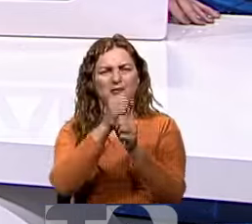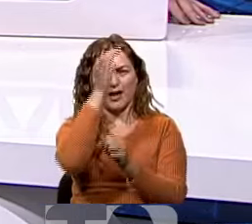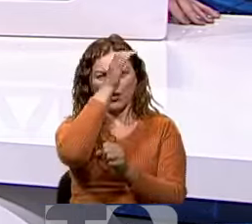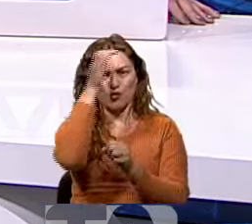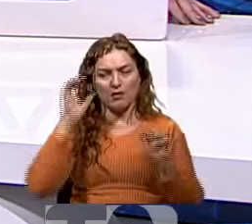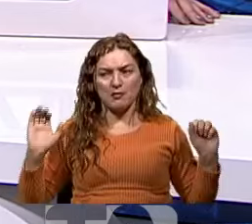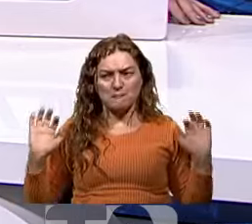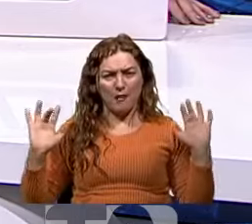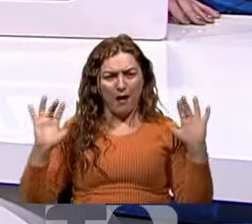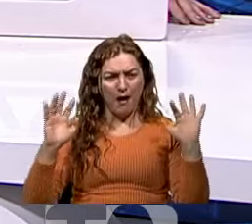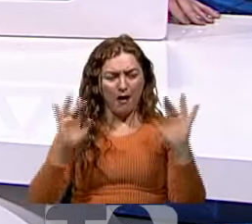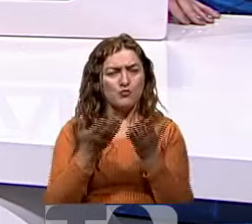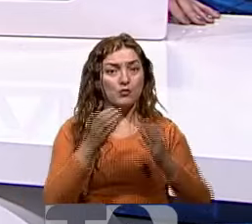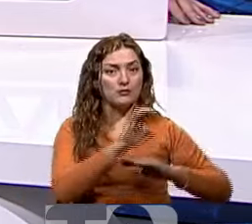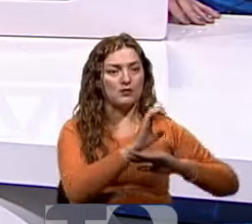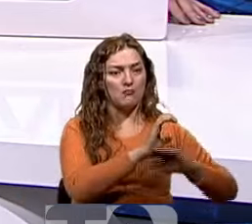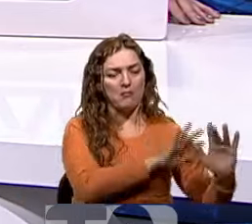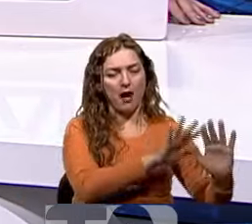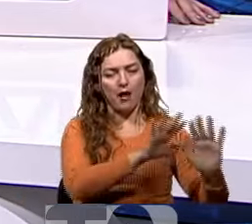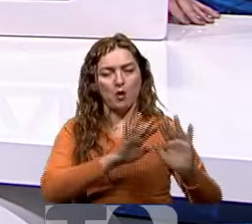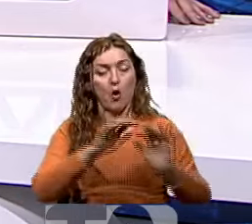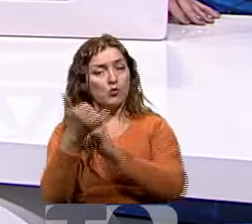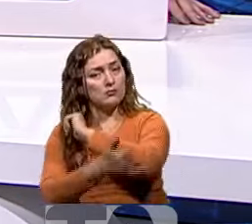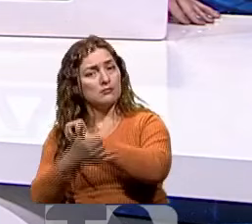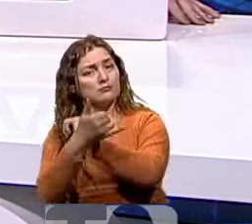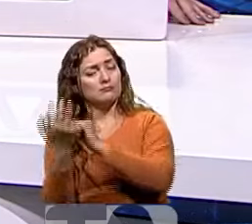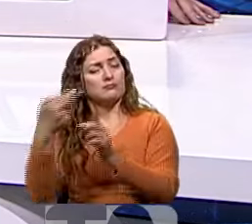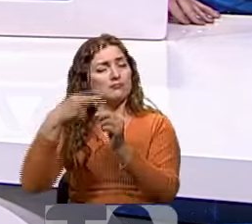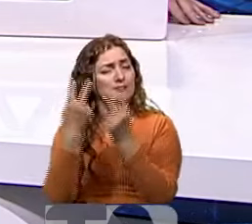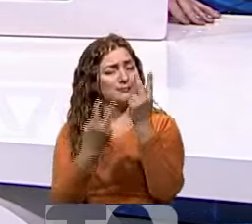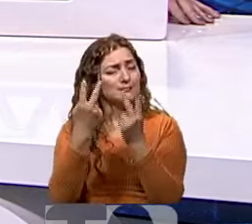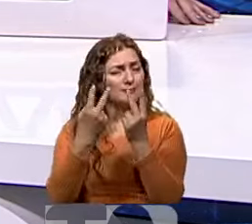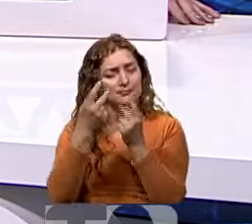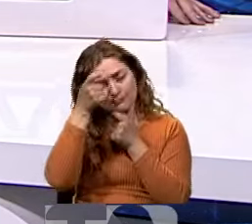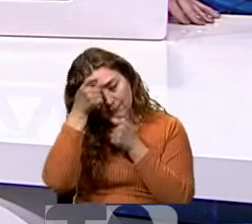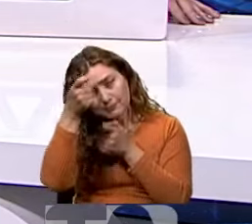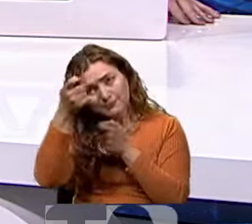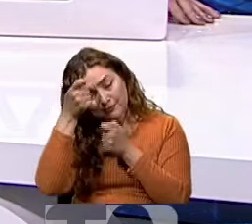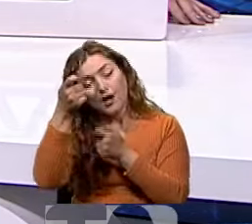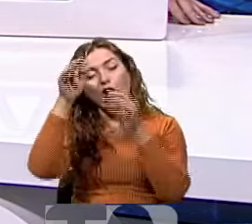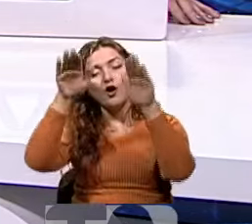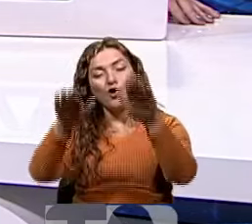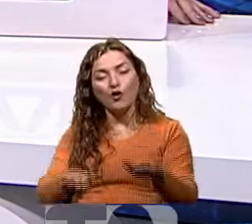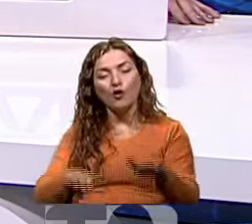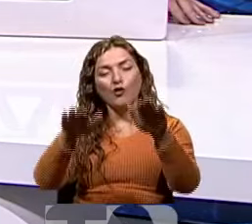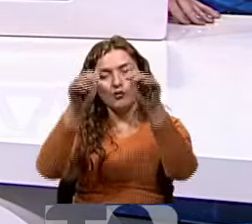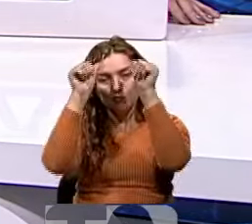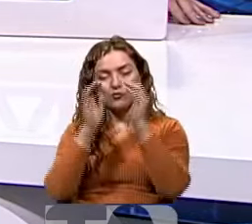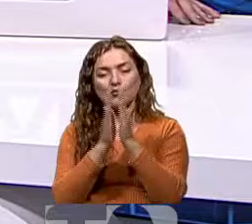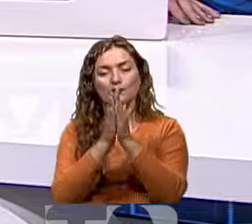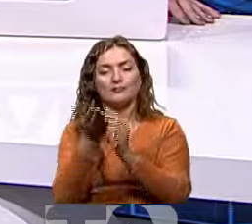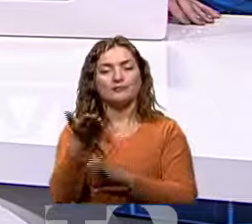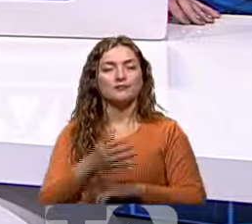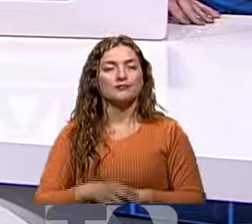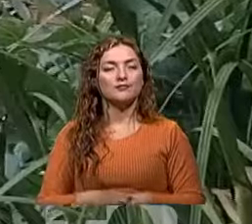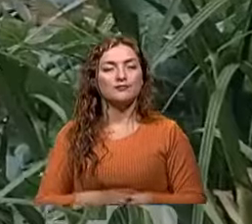de diversas partes del país y también del extranjero. Así es, precisamente para venerar a la Sagrada Imagen en el austro del país. Vamos a ver.